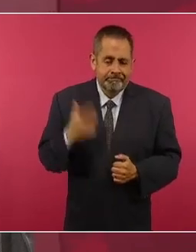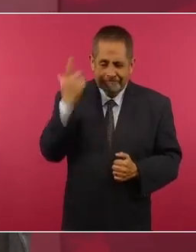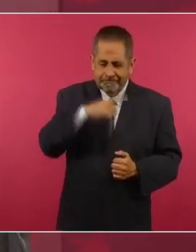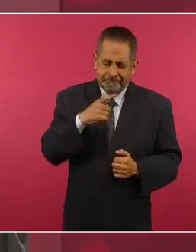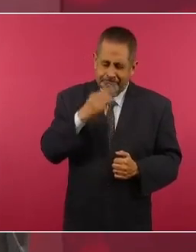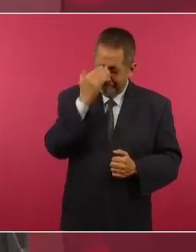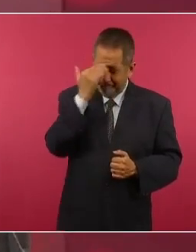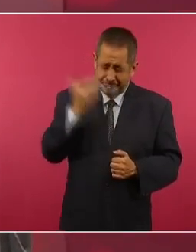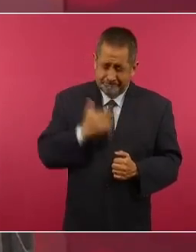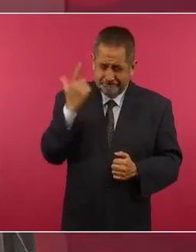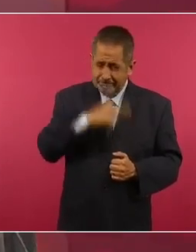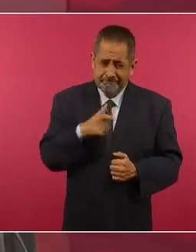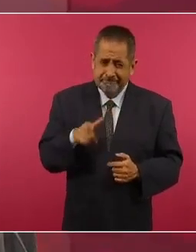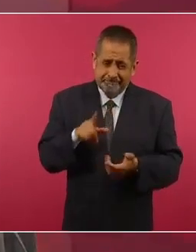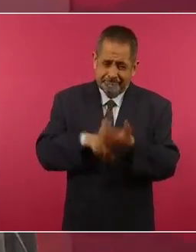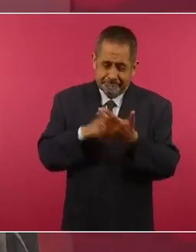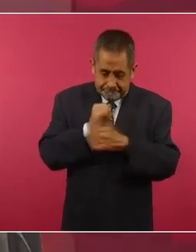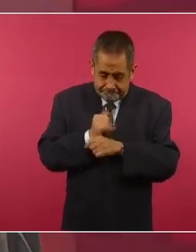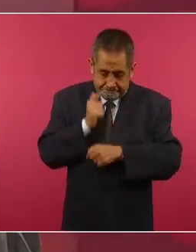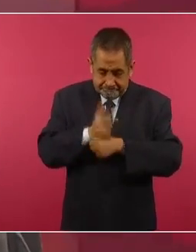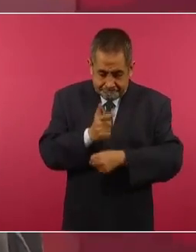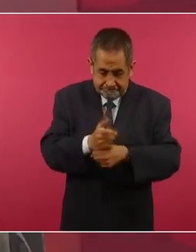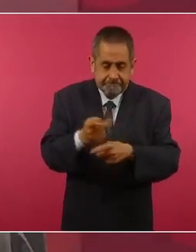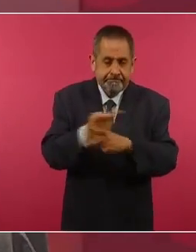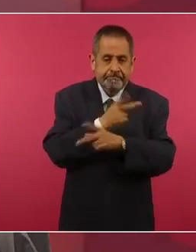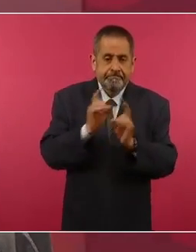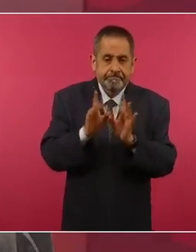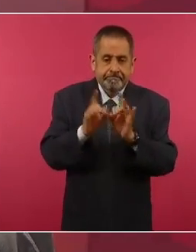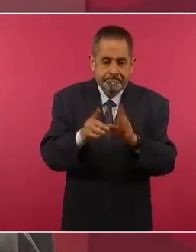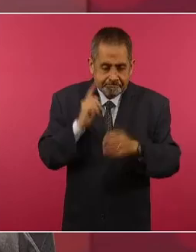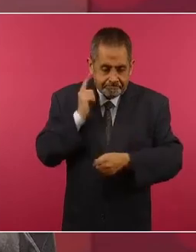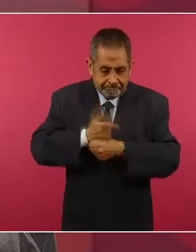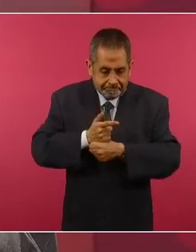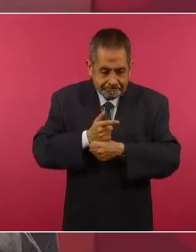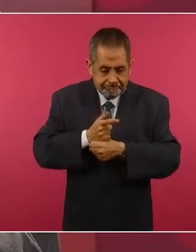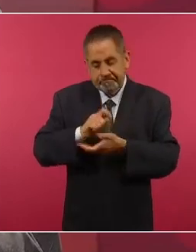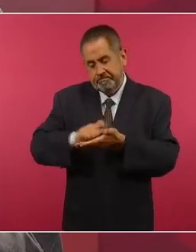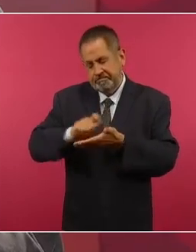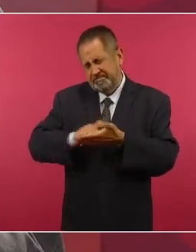feas, horrendas, que sucedieron.